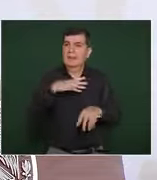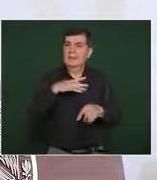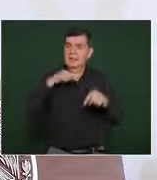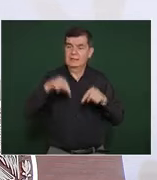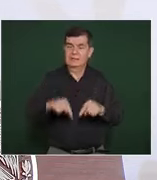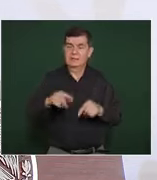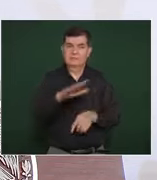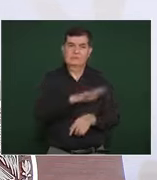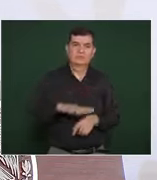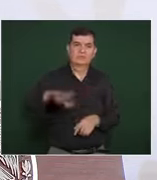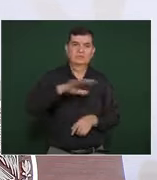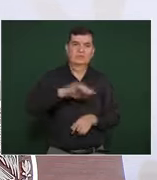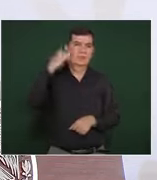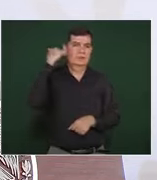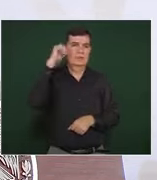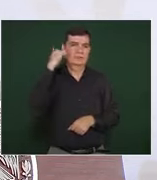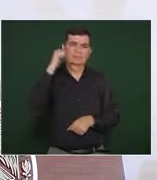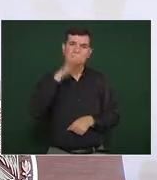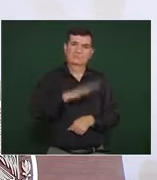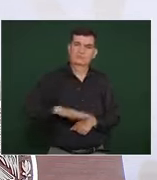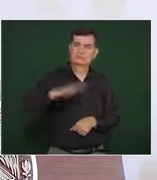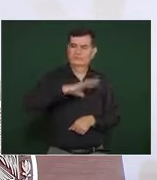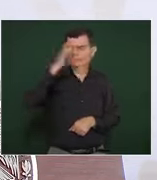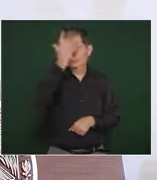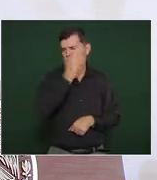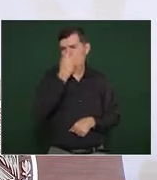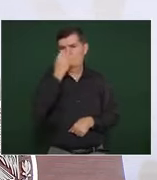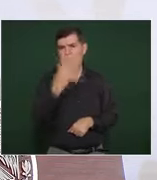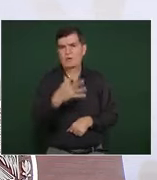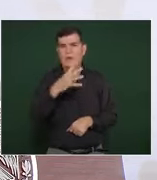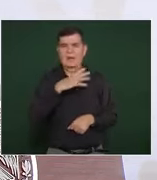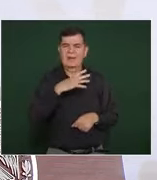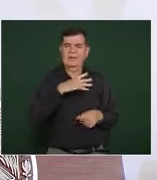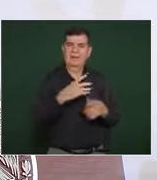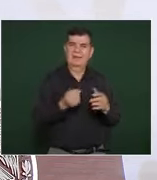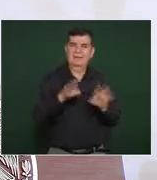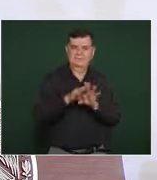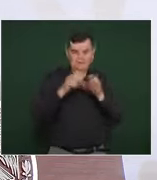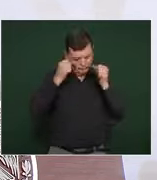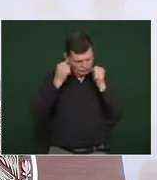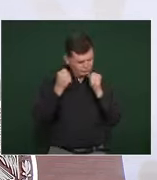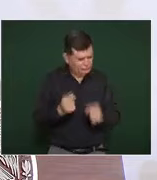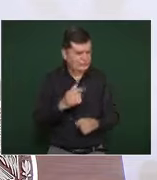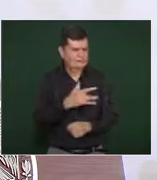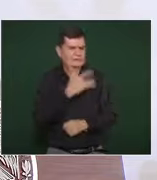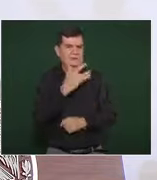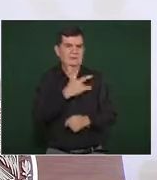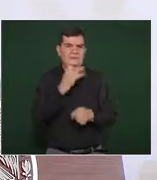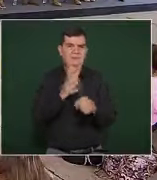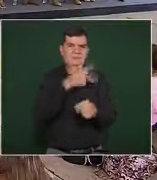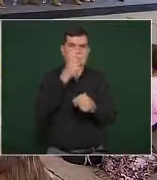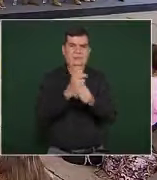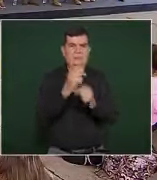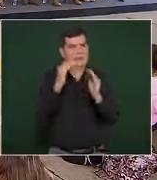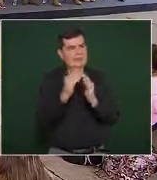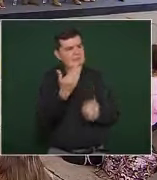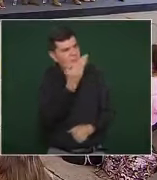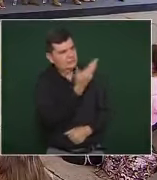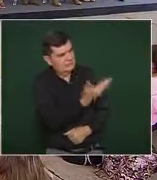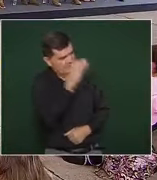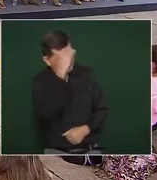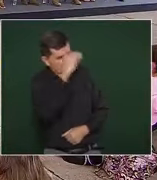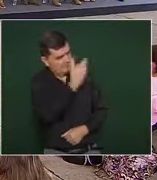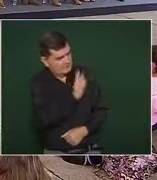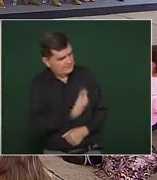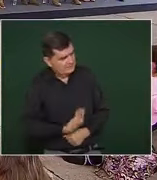a nuestro hermoso puerto de Acapulco, que ya se convirtió, estoy segura, en una segunda casa para usted. Por